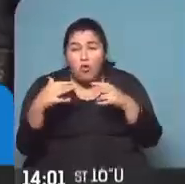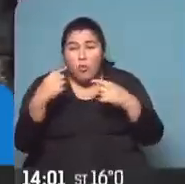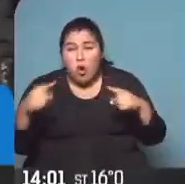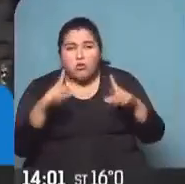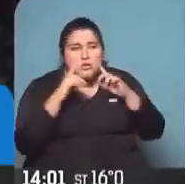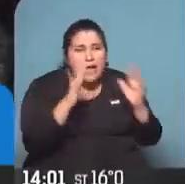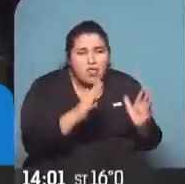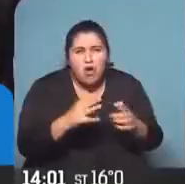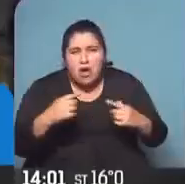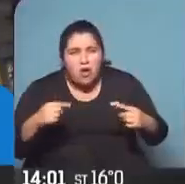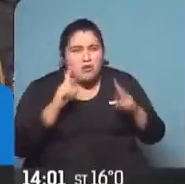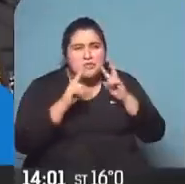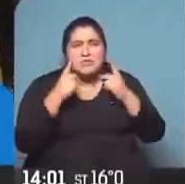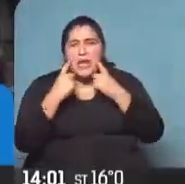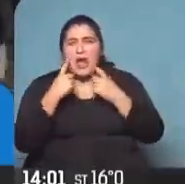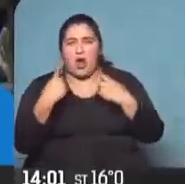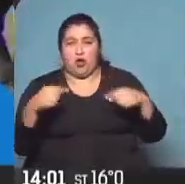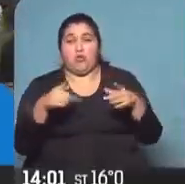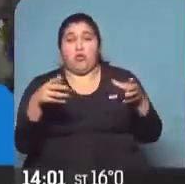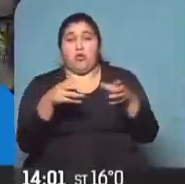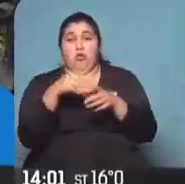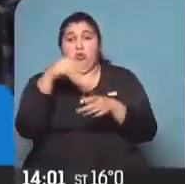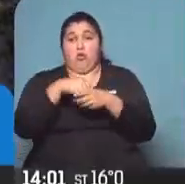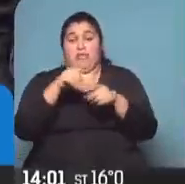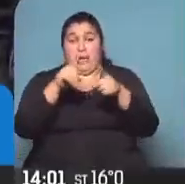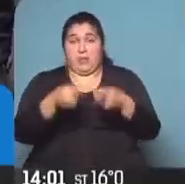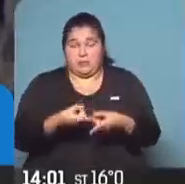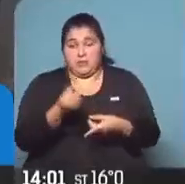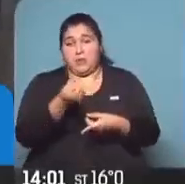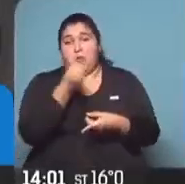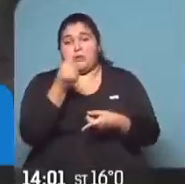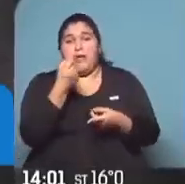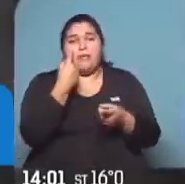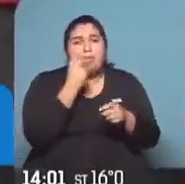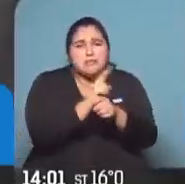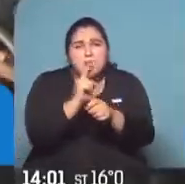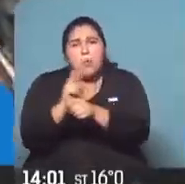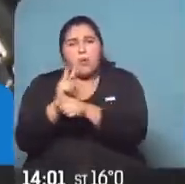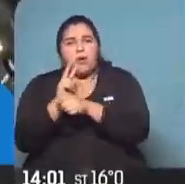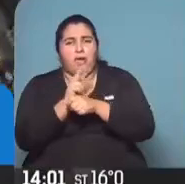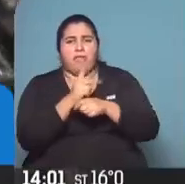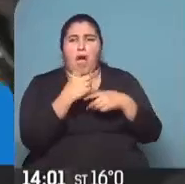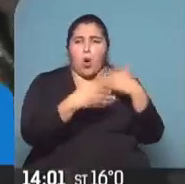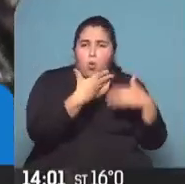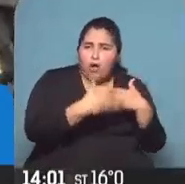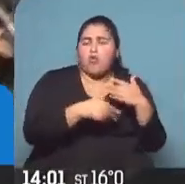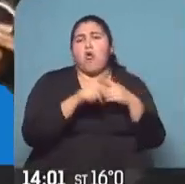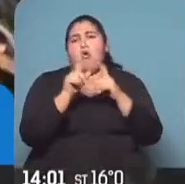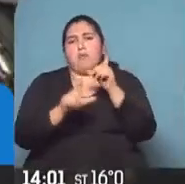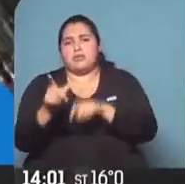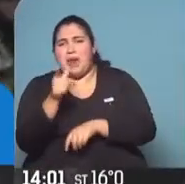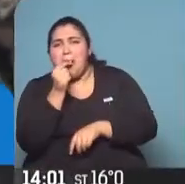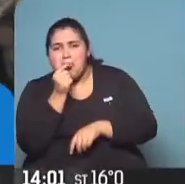tomasín también se desempeña en el interior de los mismos brindando seguridad dando jugadores como árbitros